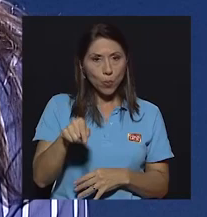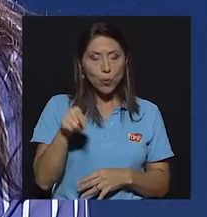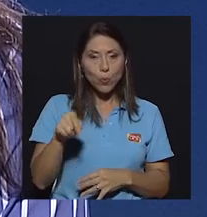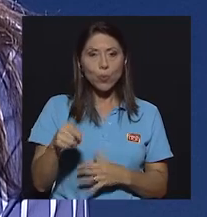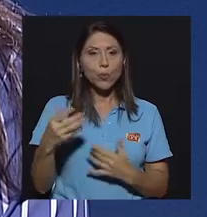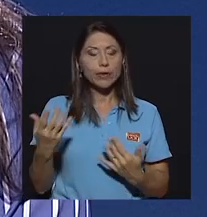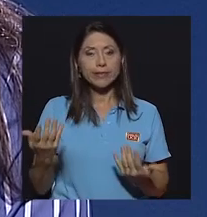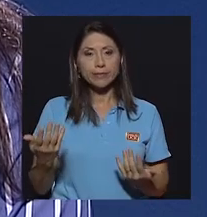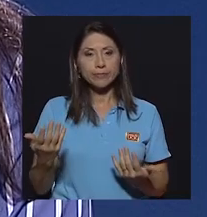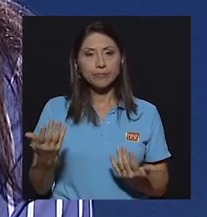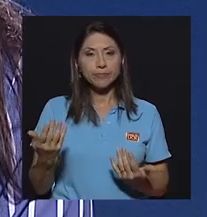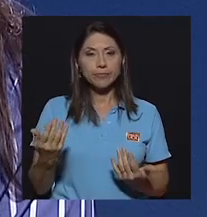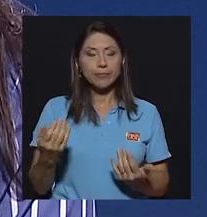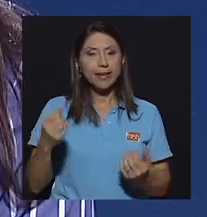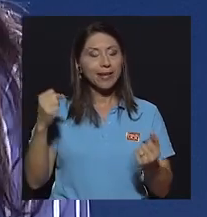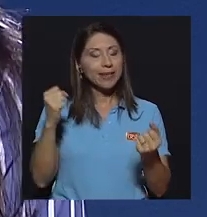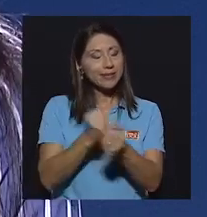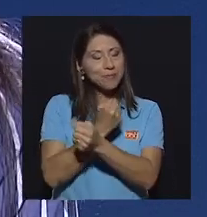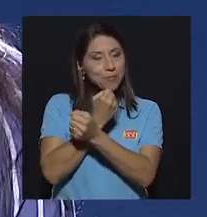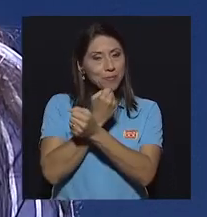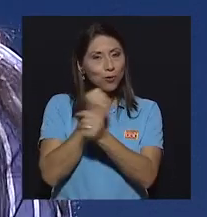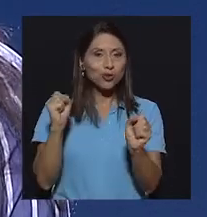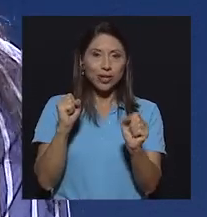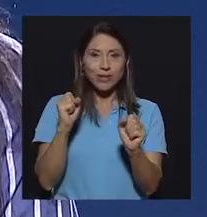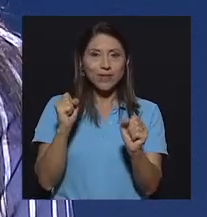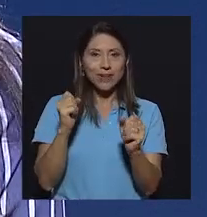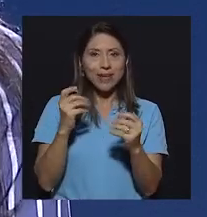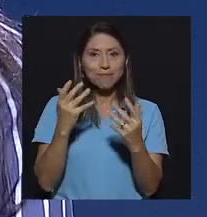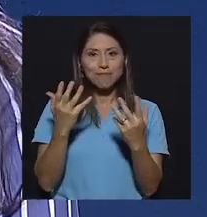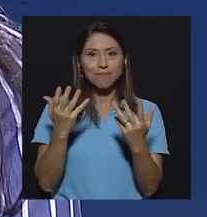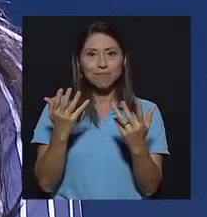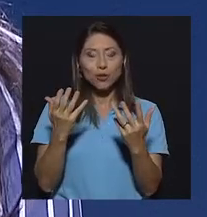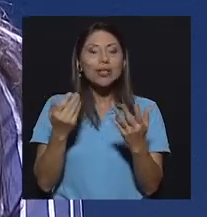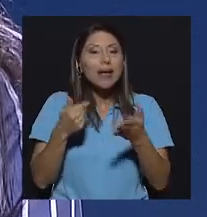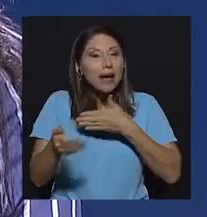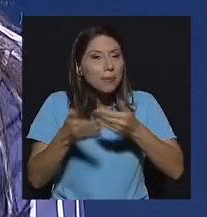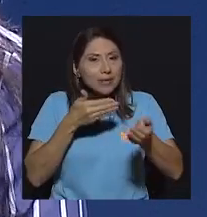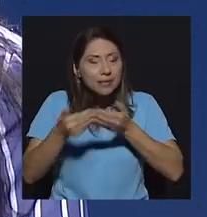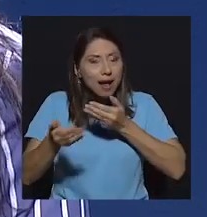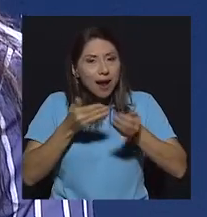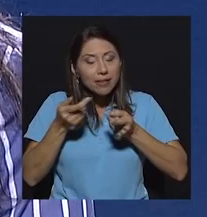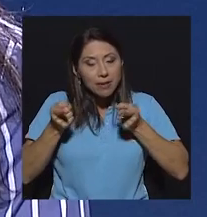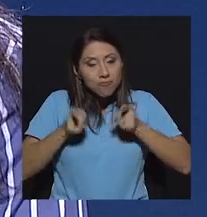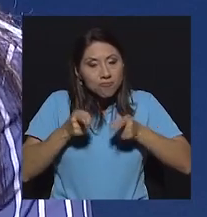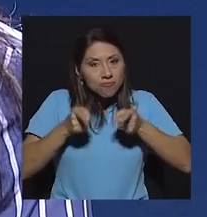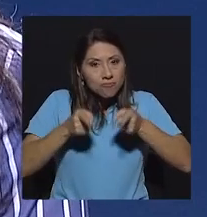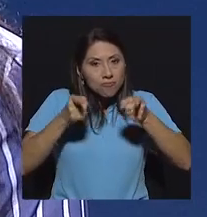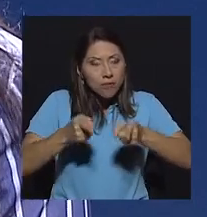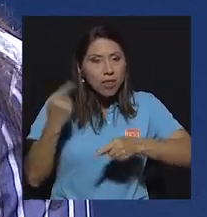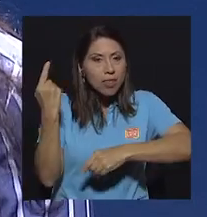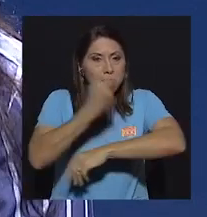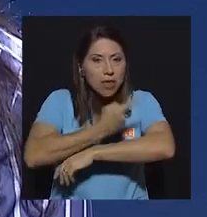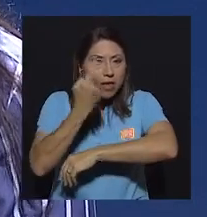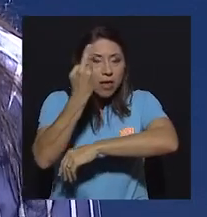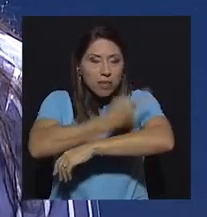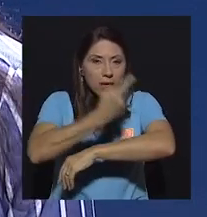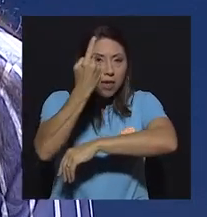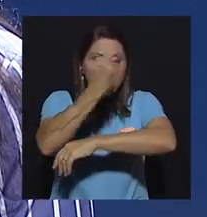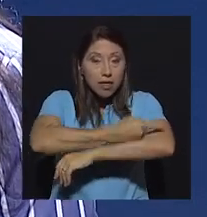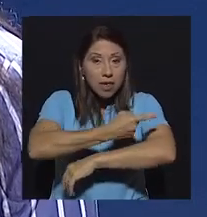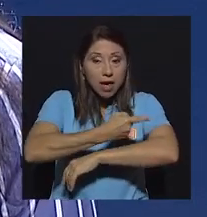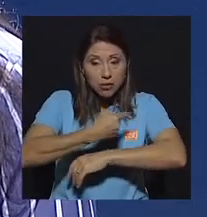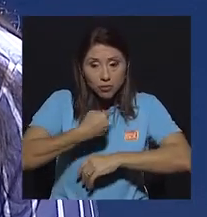este, es imposible realmente, a pesar de que en el día a día, en la producción, yo estaba filmando sola,